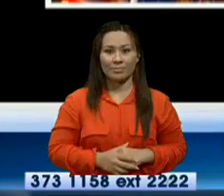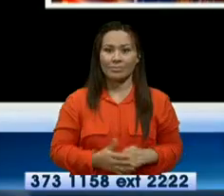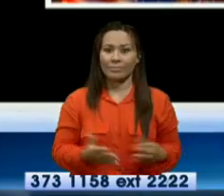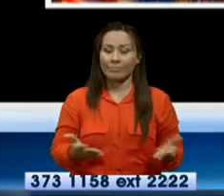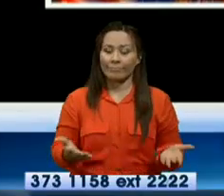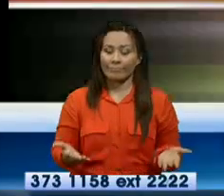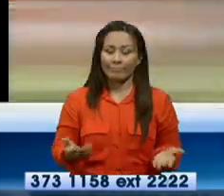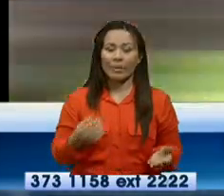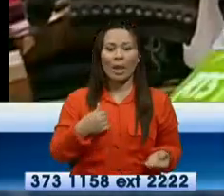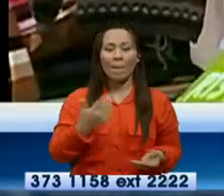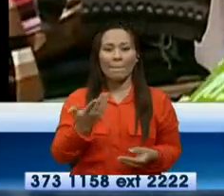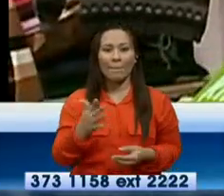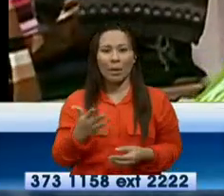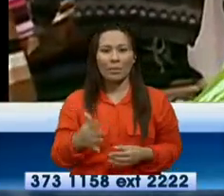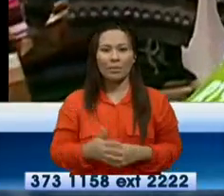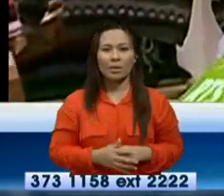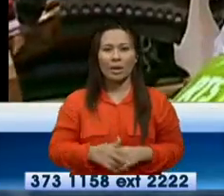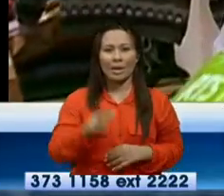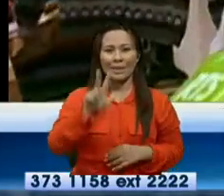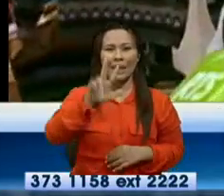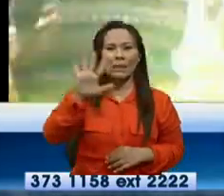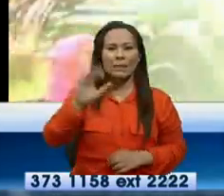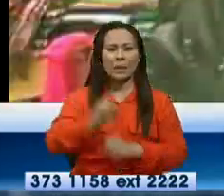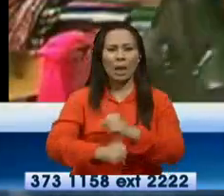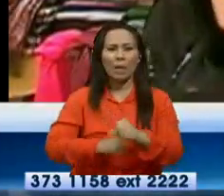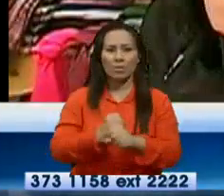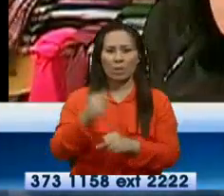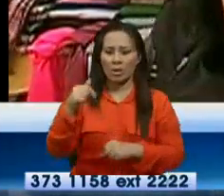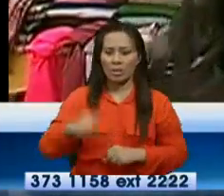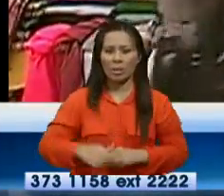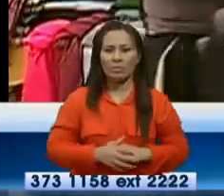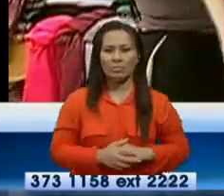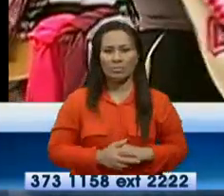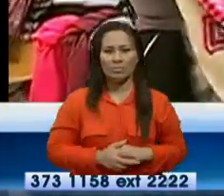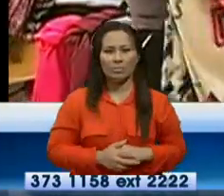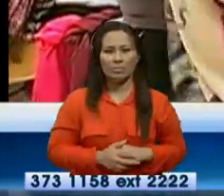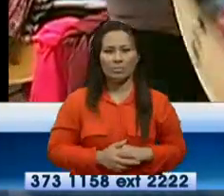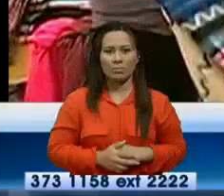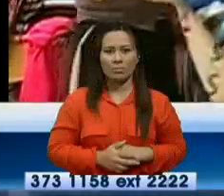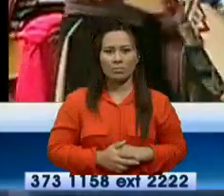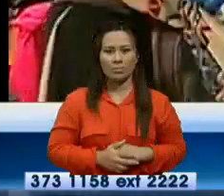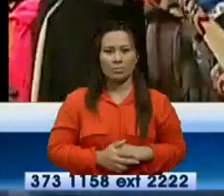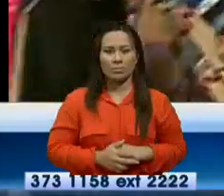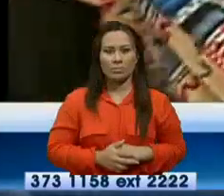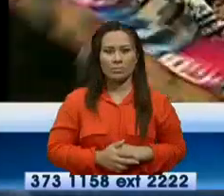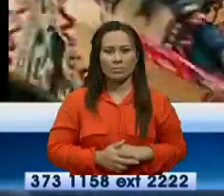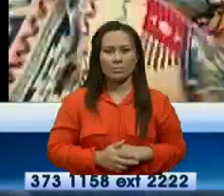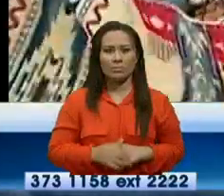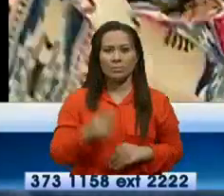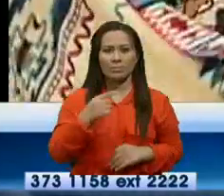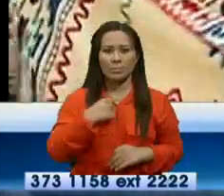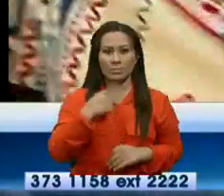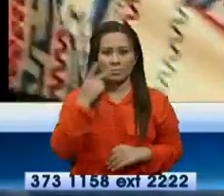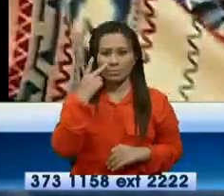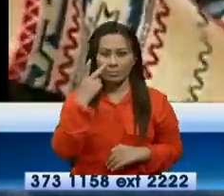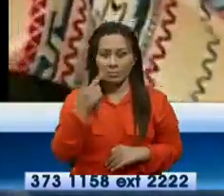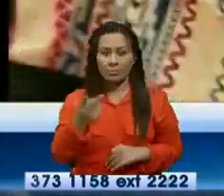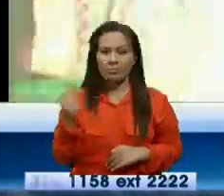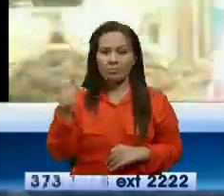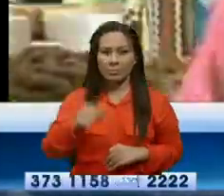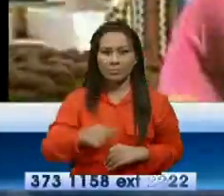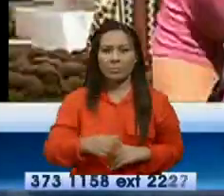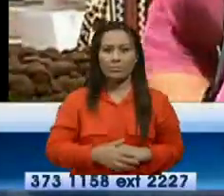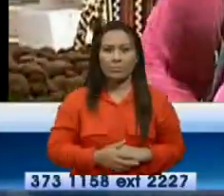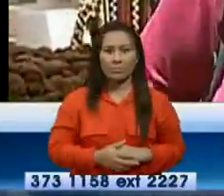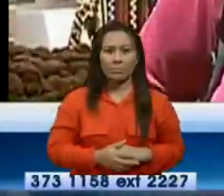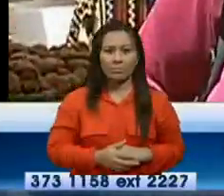Más o menos ha de ser unos 35 años. Turistas nacionales y extranjeros fascinados con estos tejidos ancestrales. ¿Y